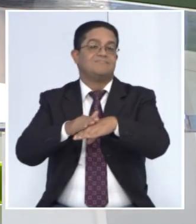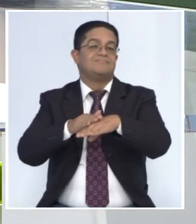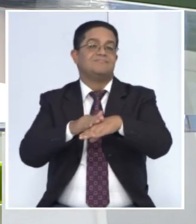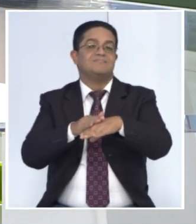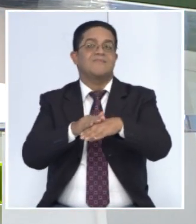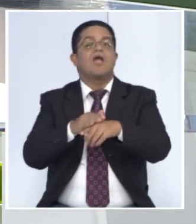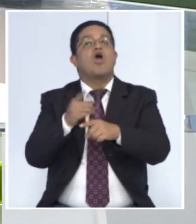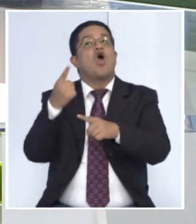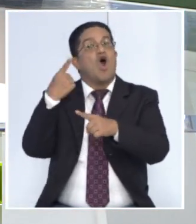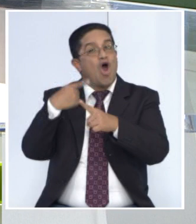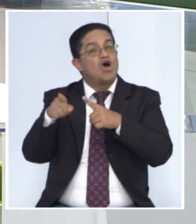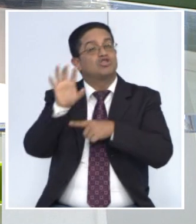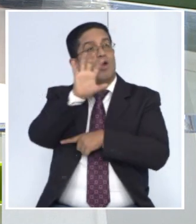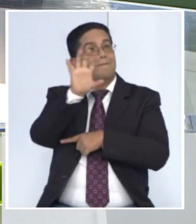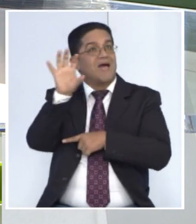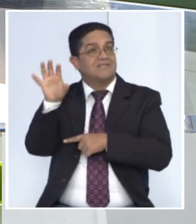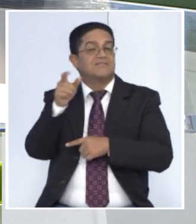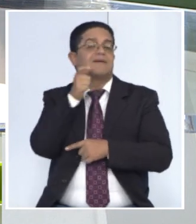países desarrollados,